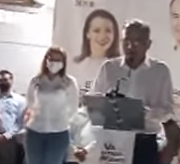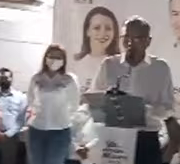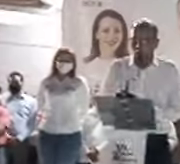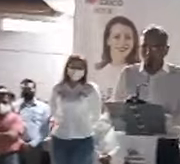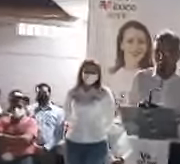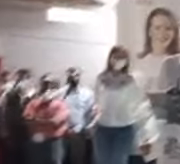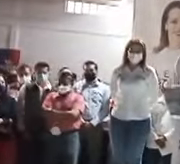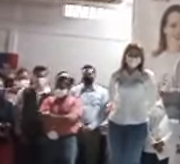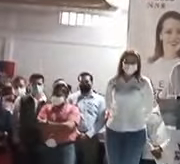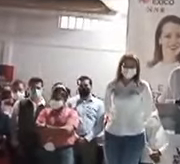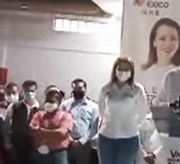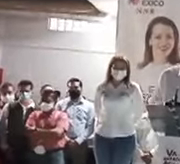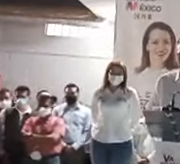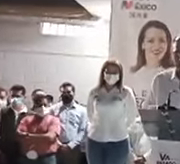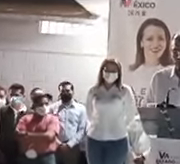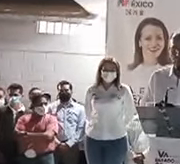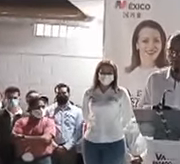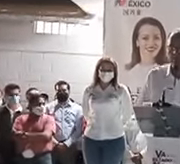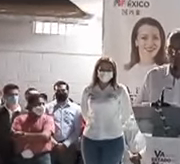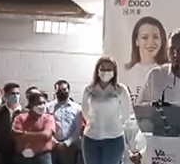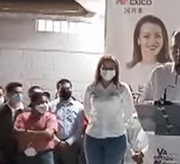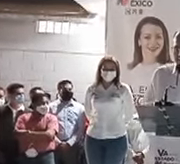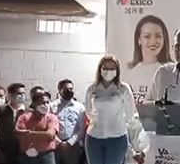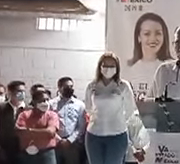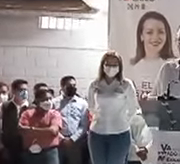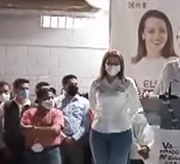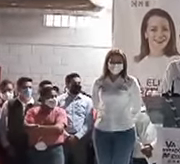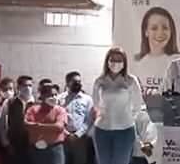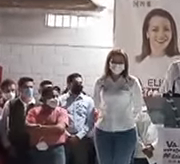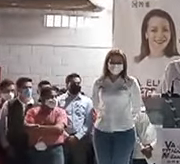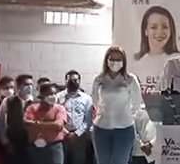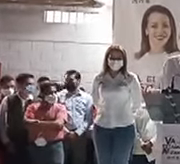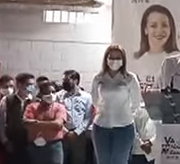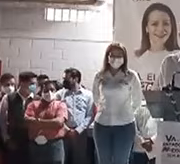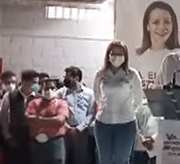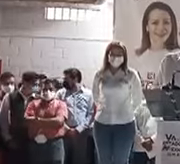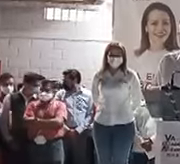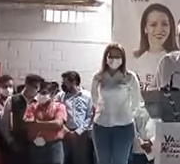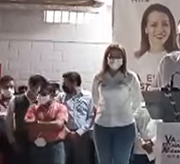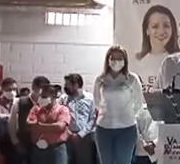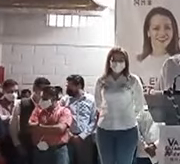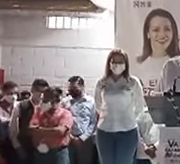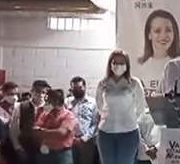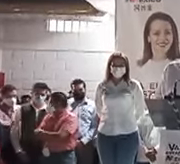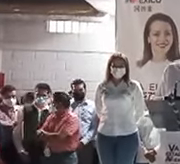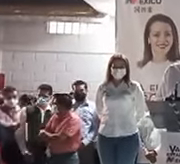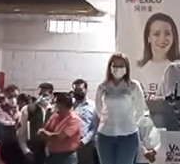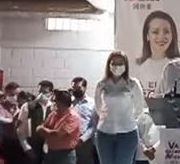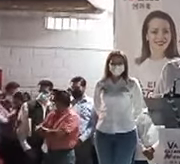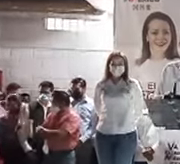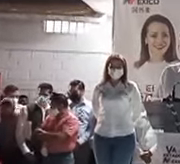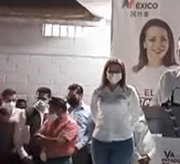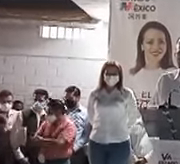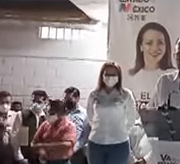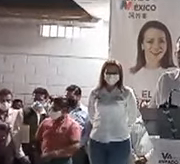contará con un programa permanente de rehabilitación y pavimentación de vialidades urbanas. Se rehabilitará y ampliará el sistema